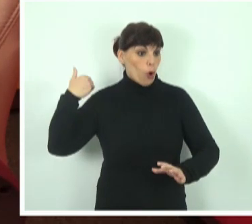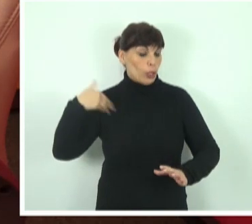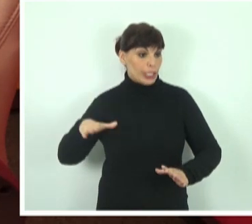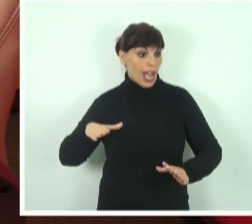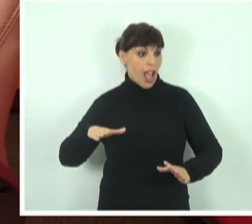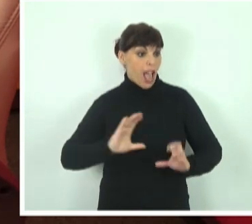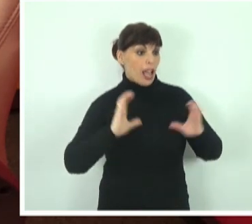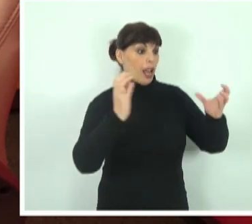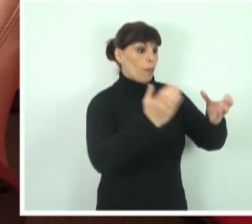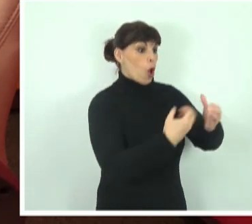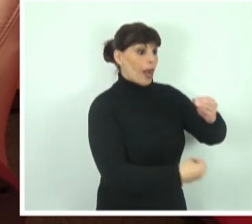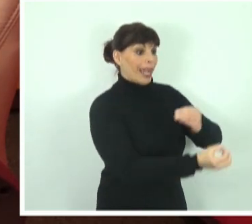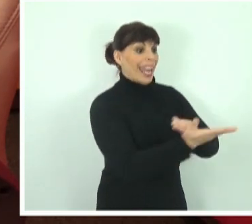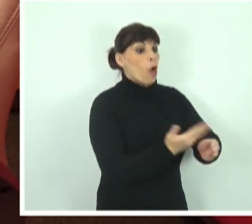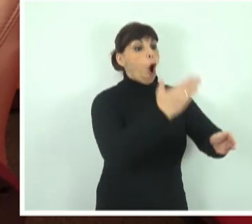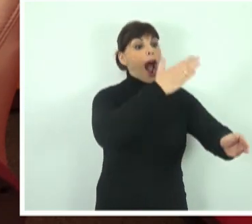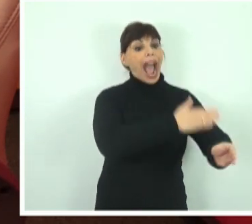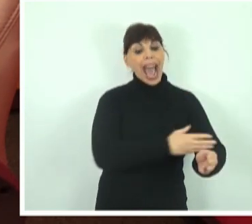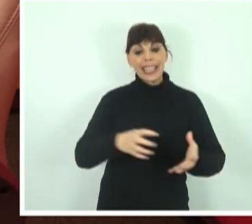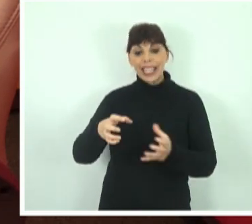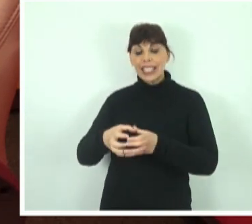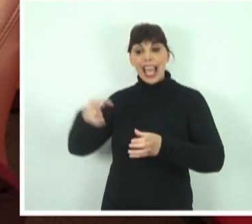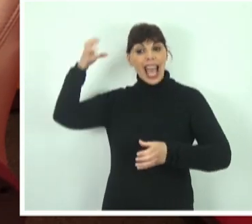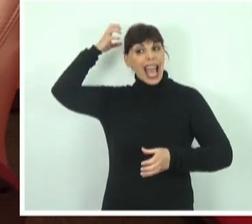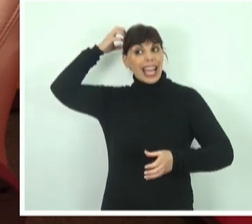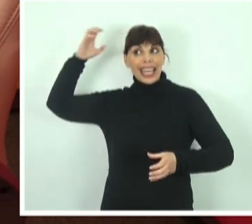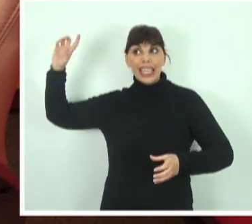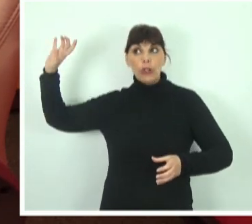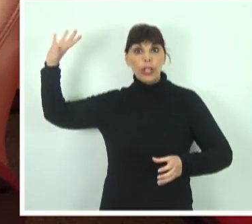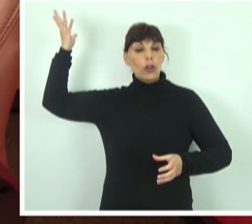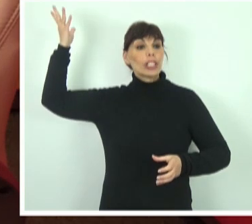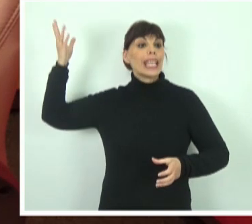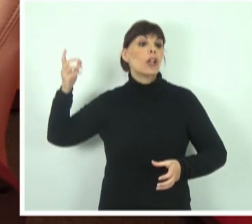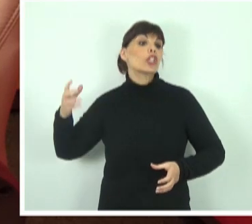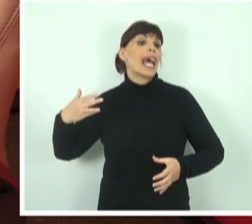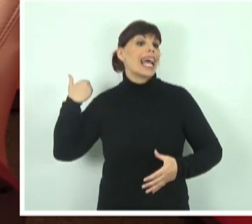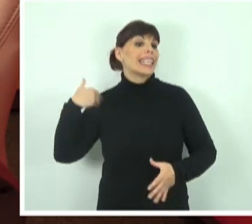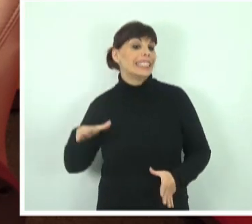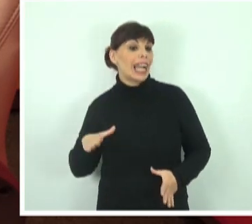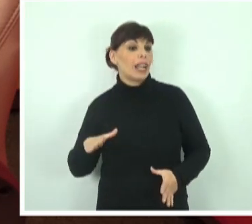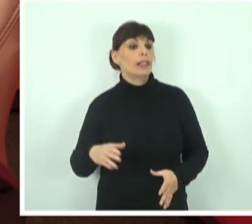El reino de Dios ya está terminado, ya está preparado.